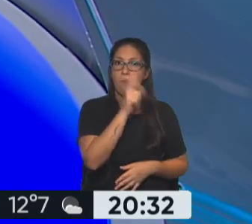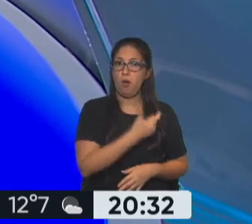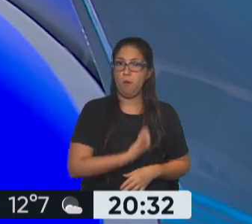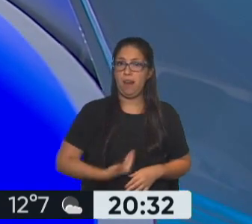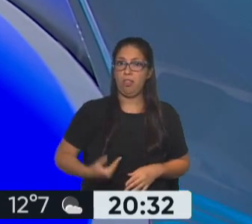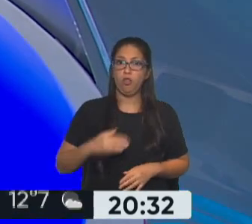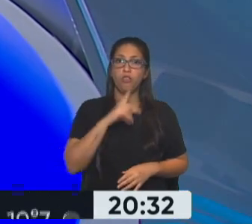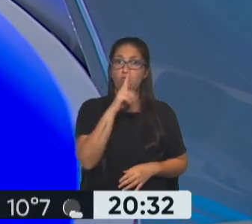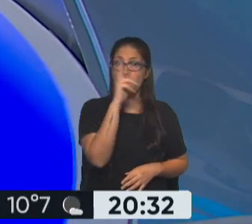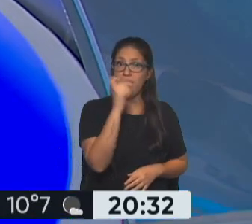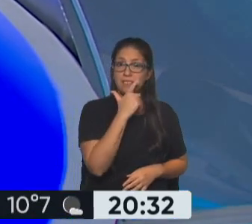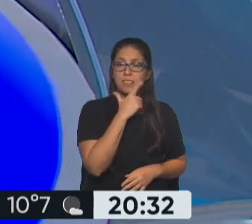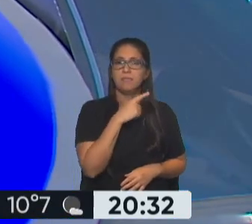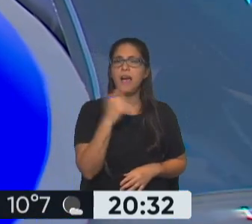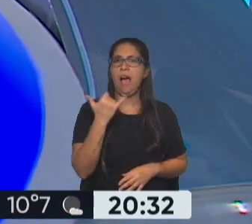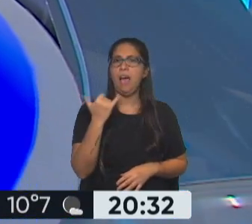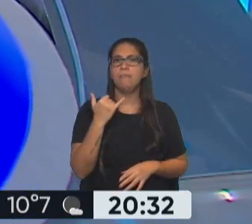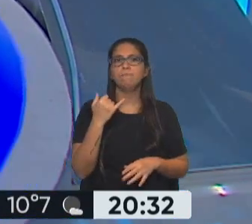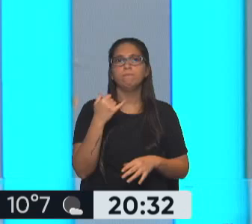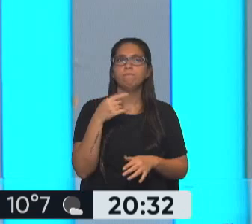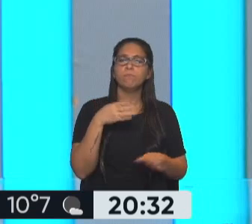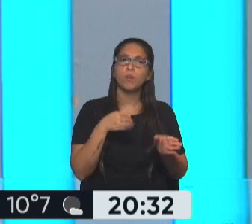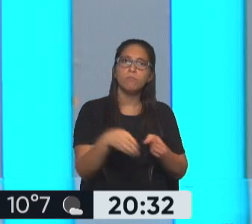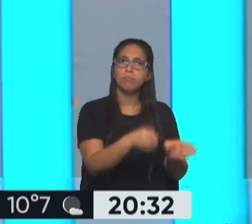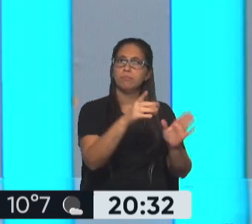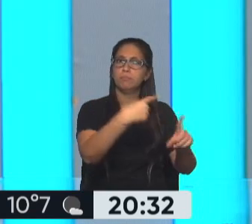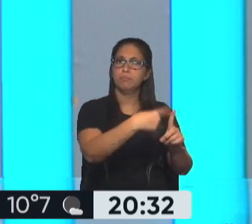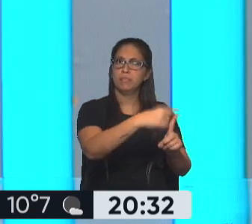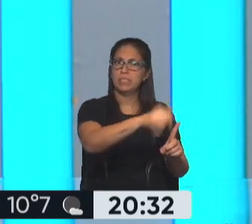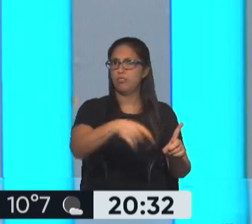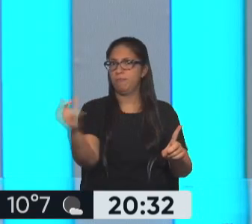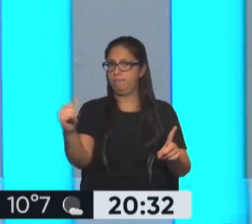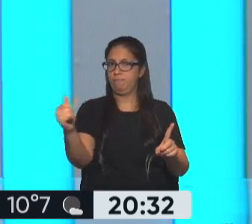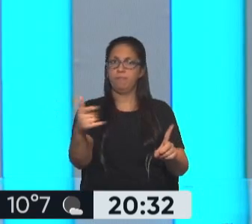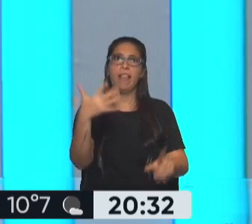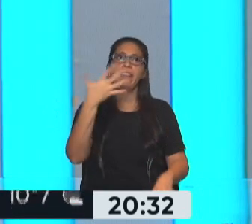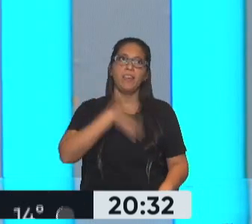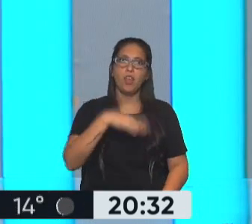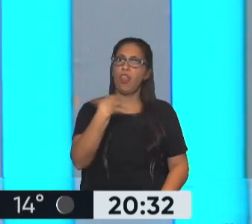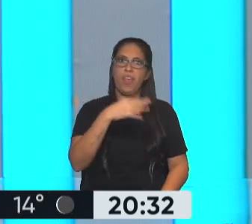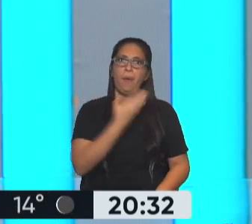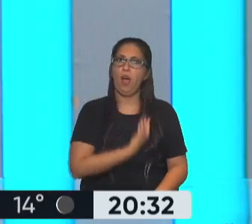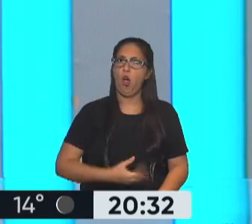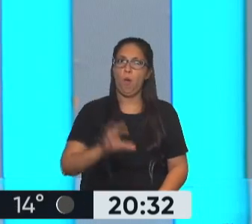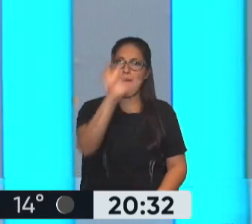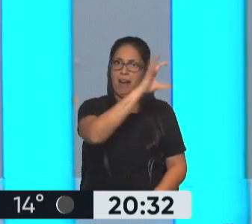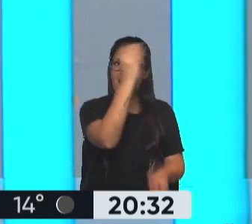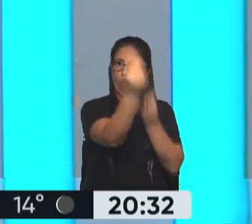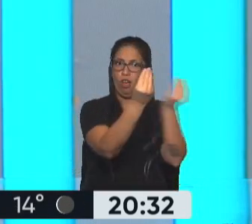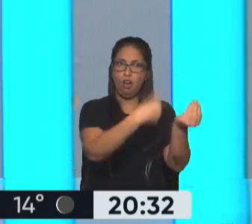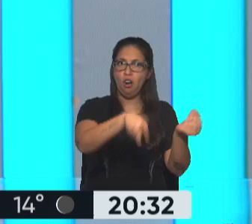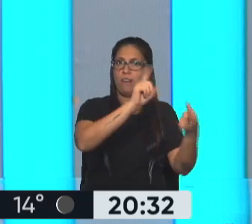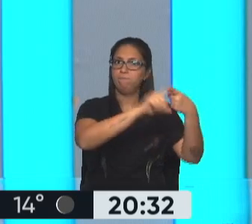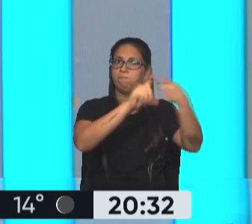gobierno tiene algunas vías y algunas dificultades. La primera es que entendió de que se tenía que negociar con los gobernadores. O sea, creo que la